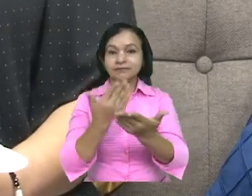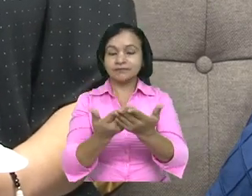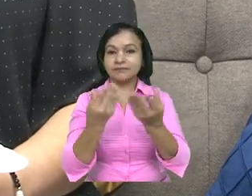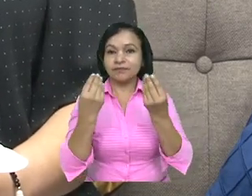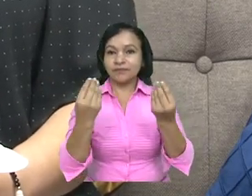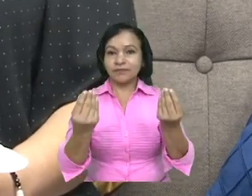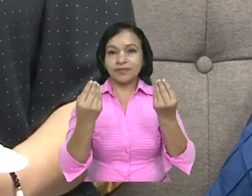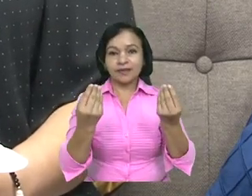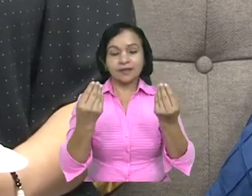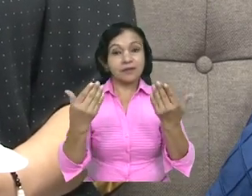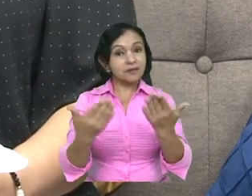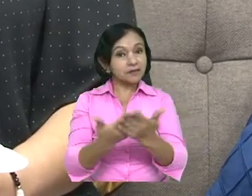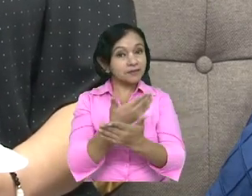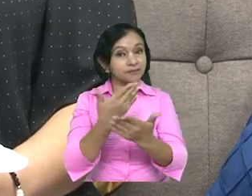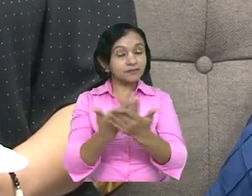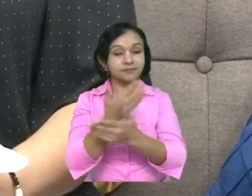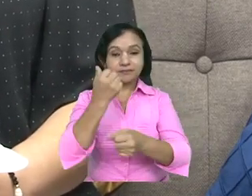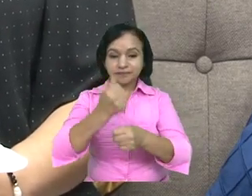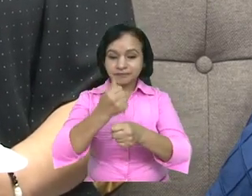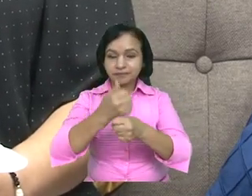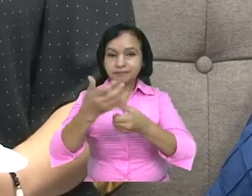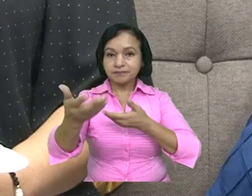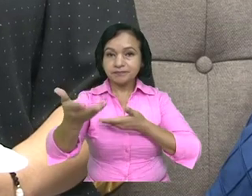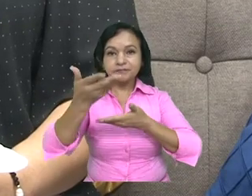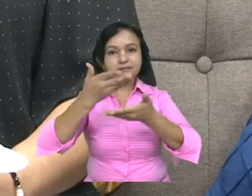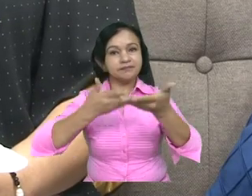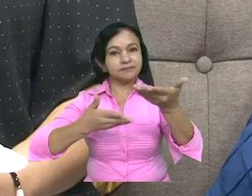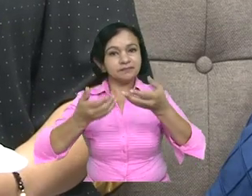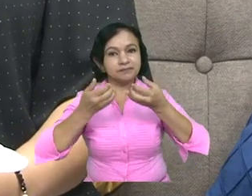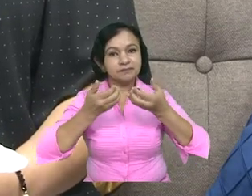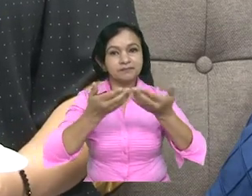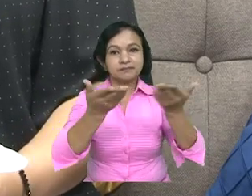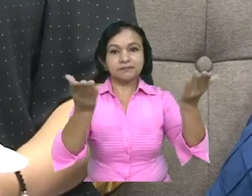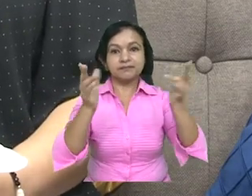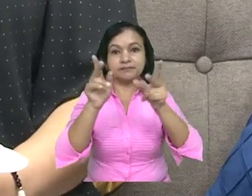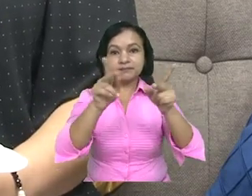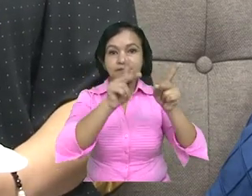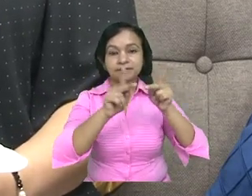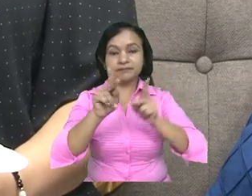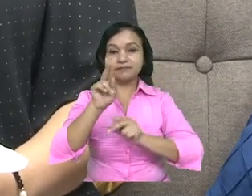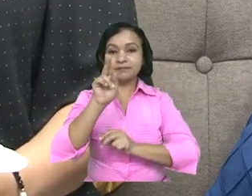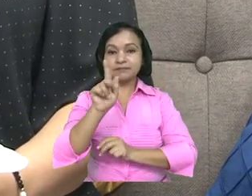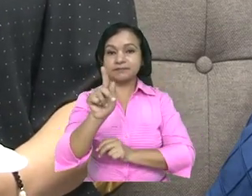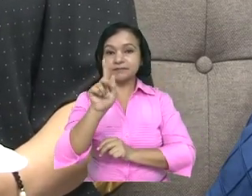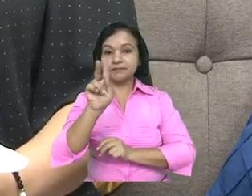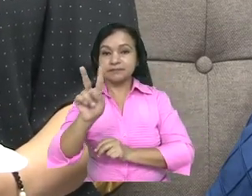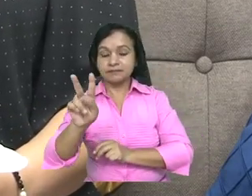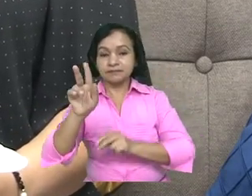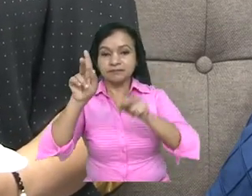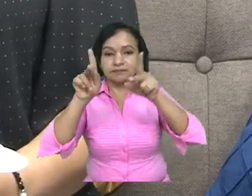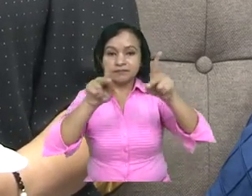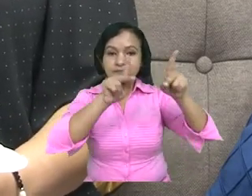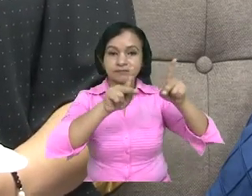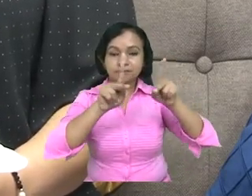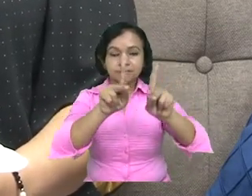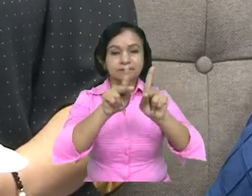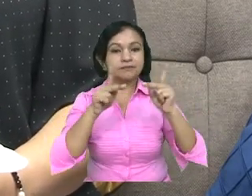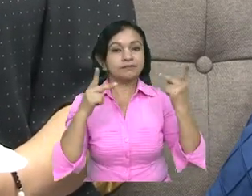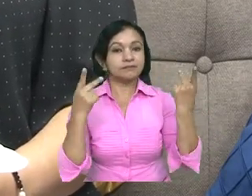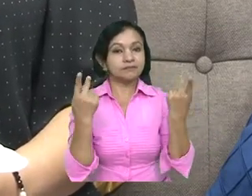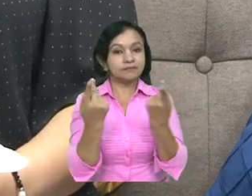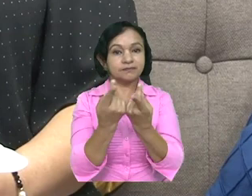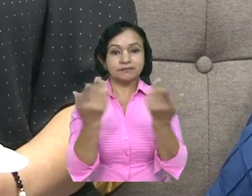esta oportunidad de compartir, ¿verdad?, con el público, con nuestras comunidades, con nuestra población, sobre